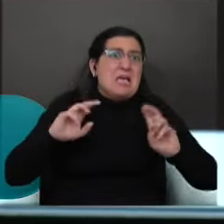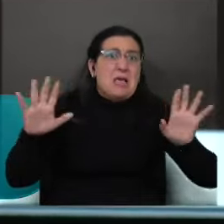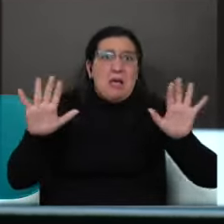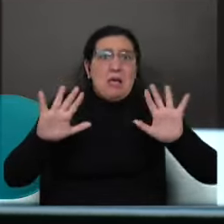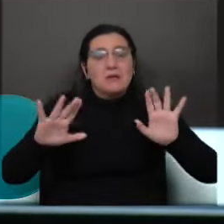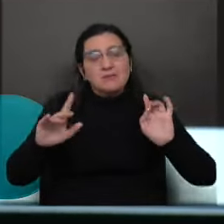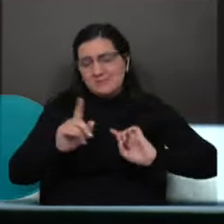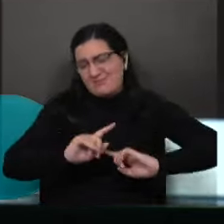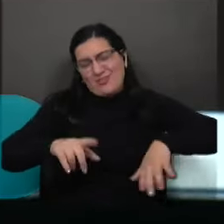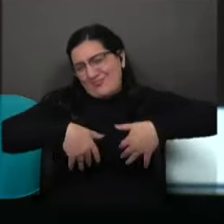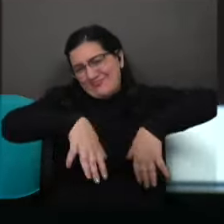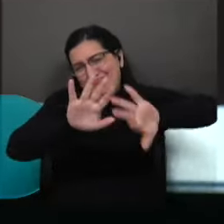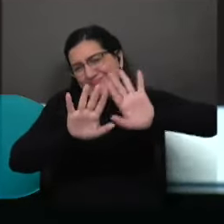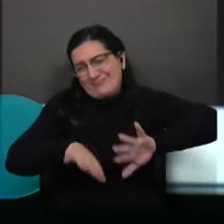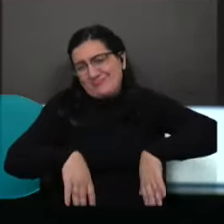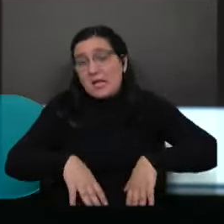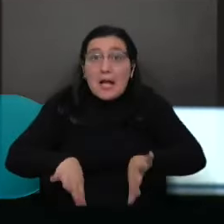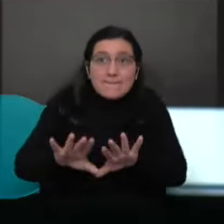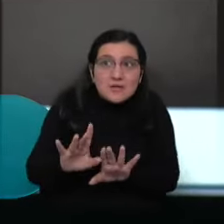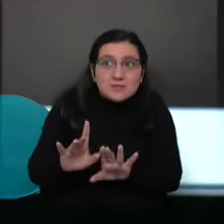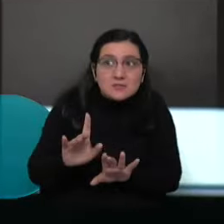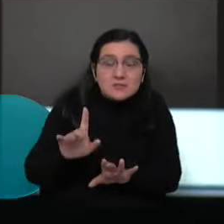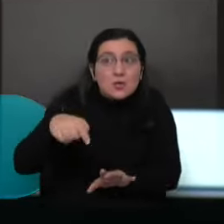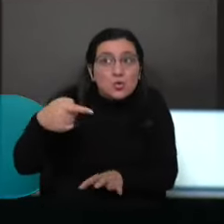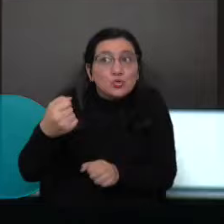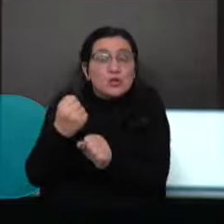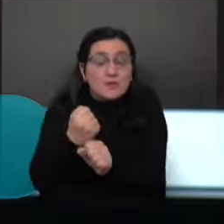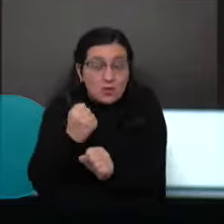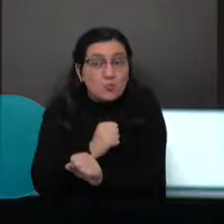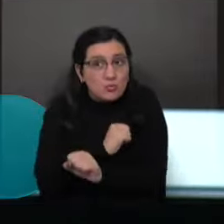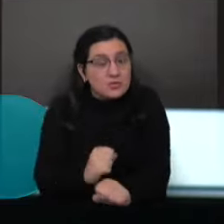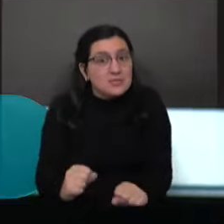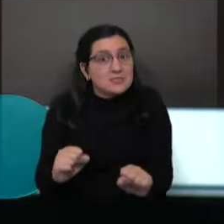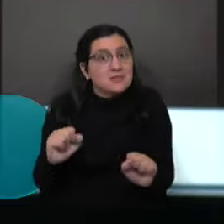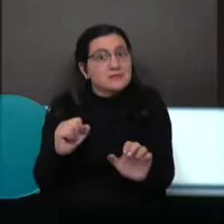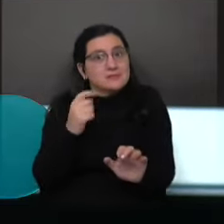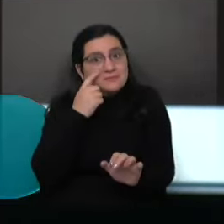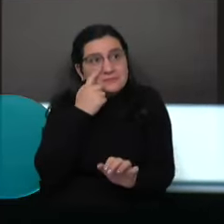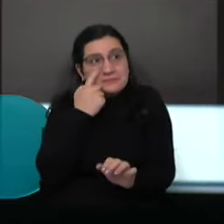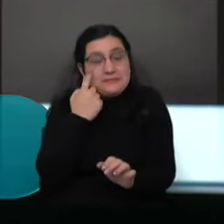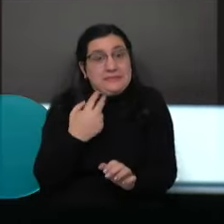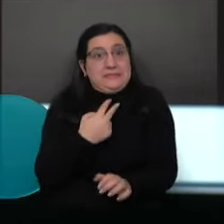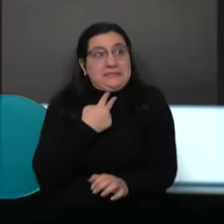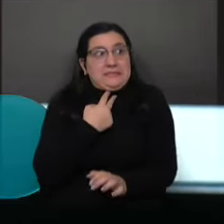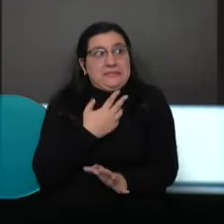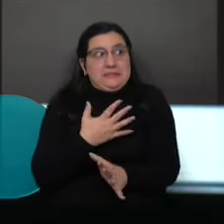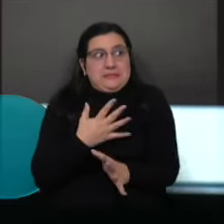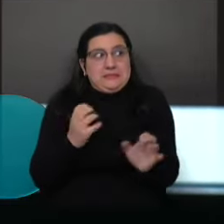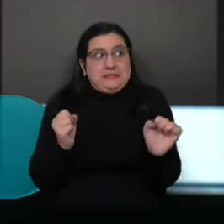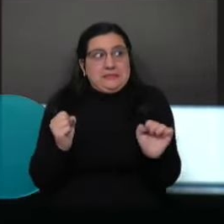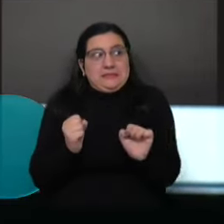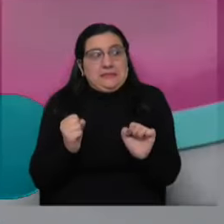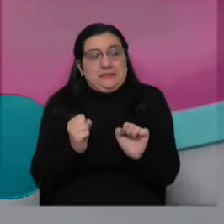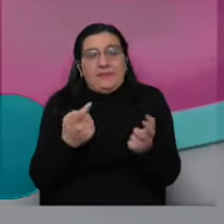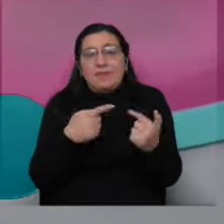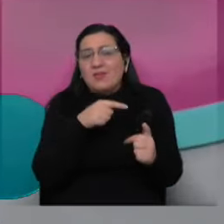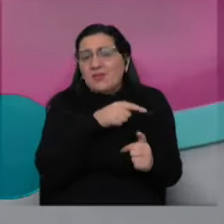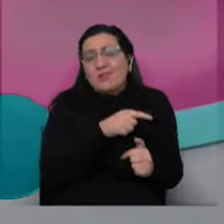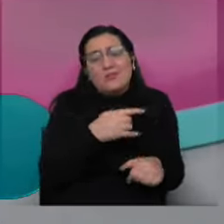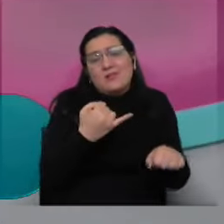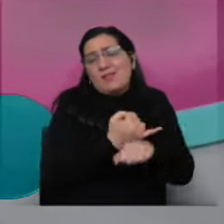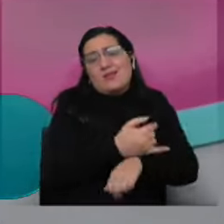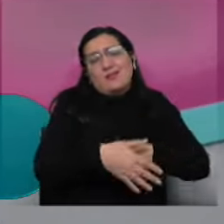vivís tal vez en otros lugares podría haber sido Esto fue un di es una anécdota maravillosa